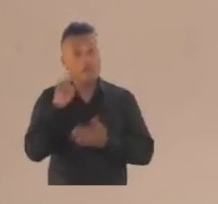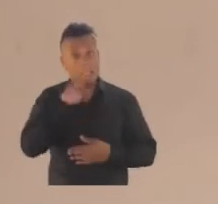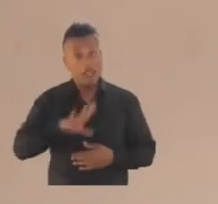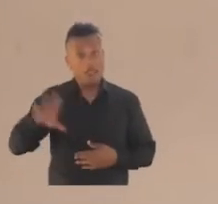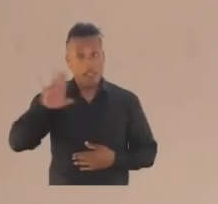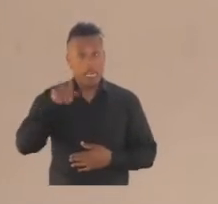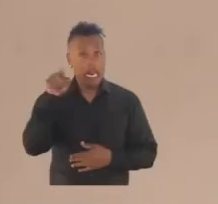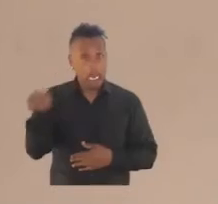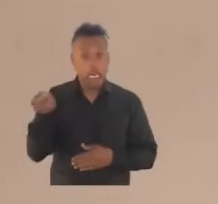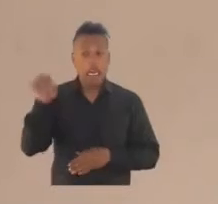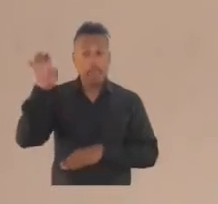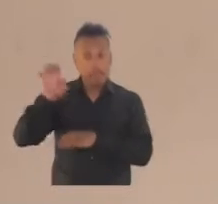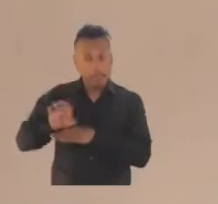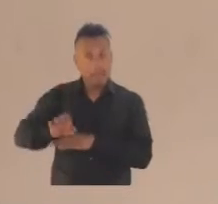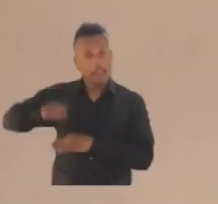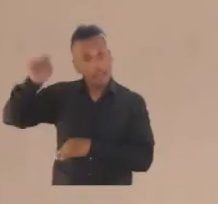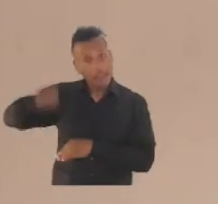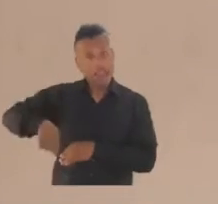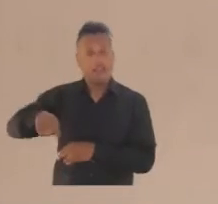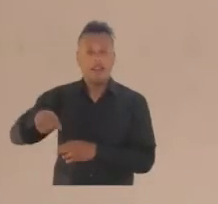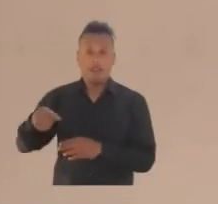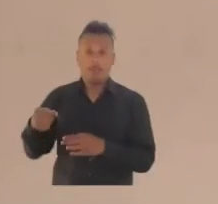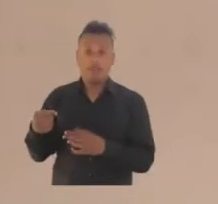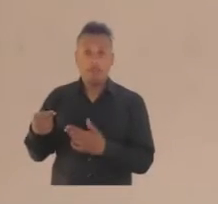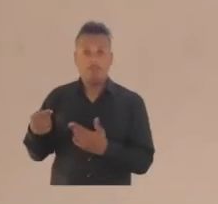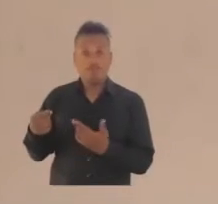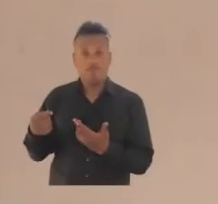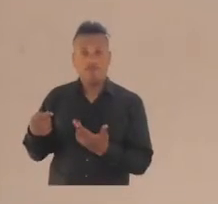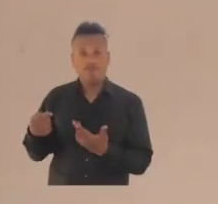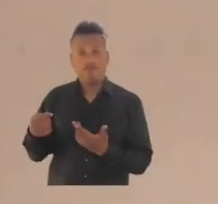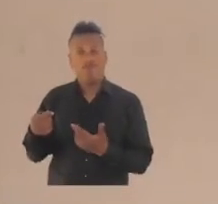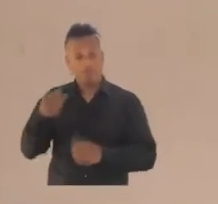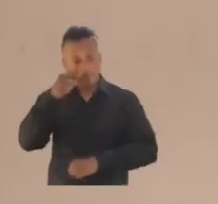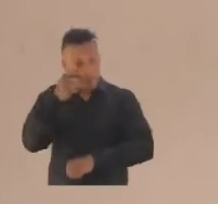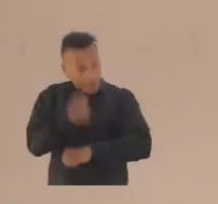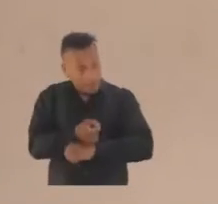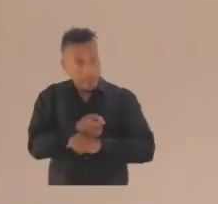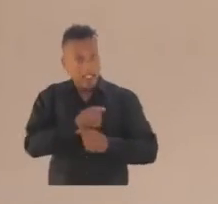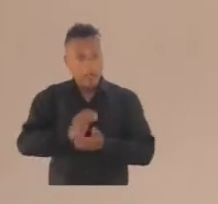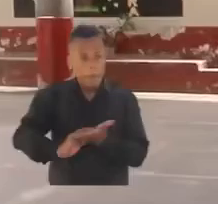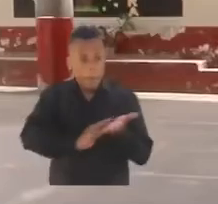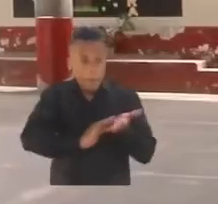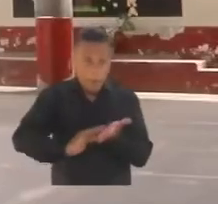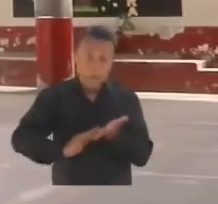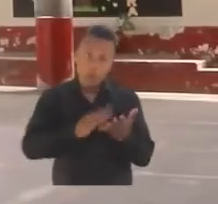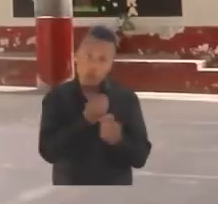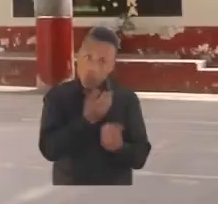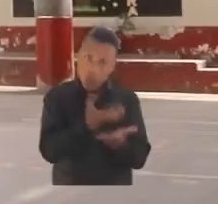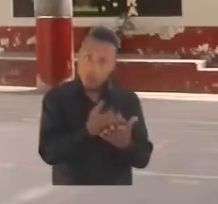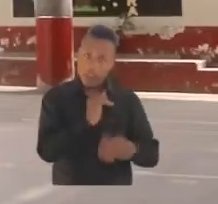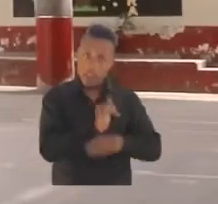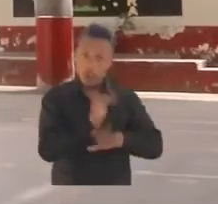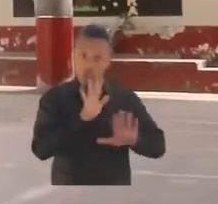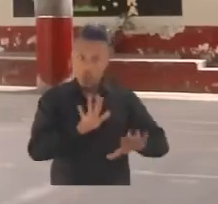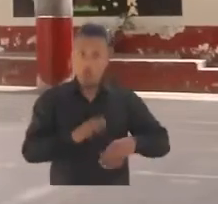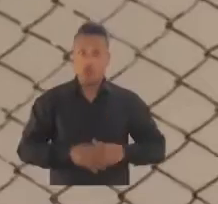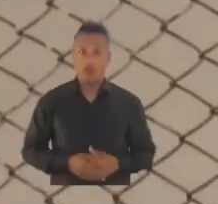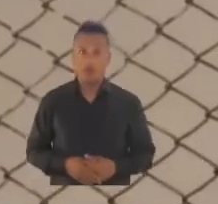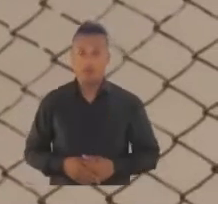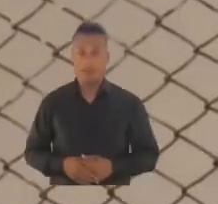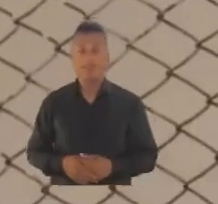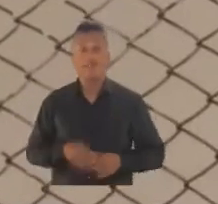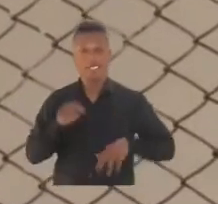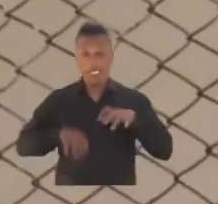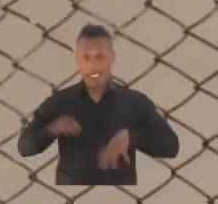los entes que tienen que ver por el mantenimiento y la infraestructura misma de la institución. La Secretaría